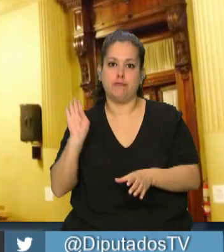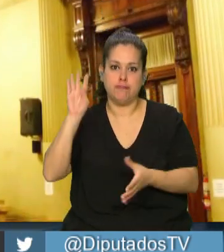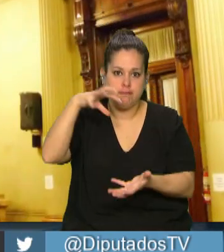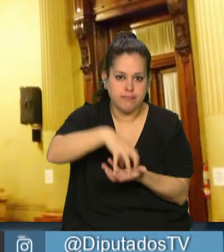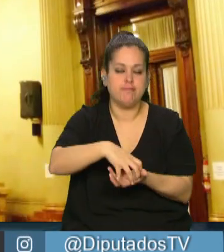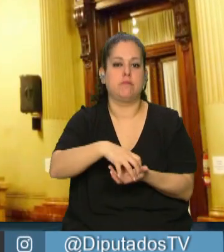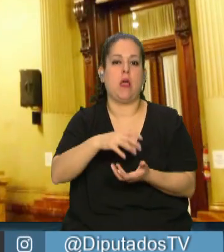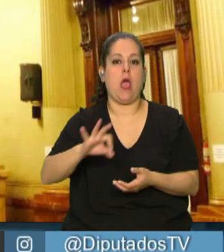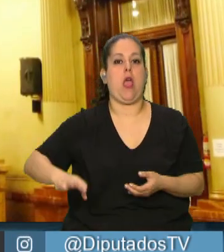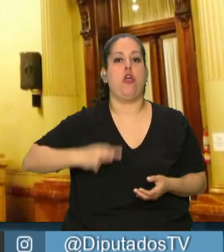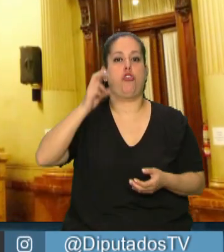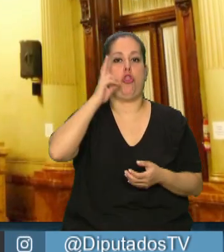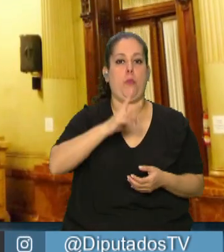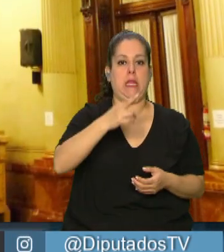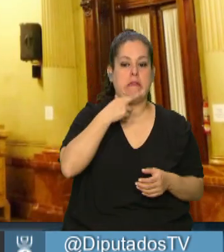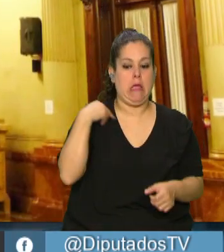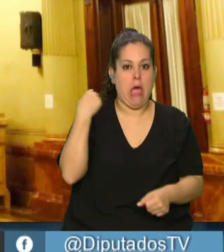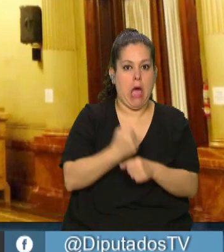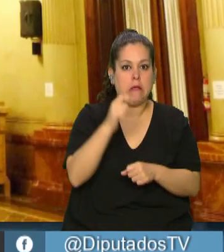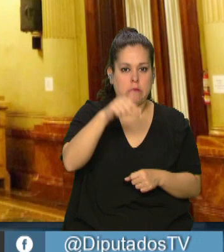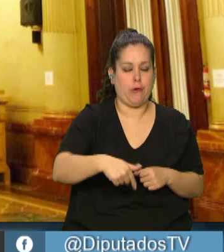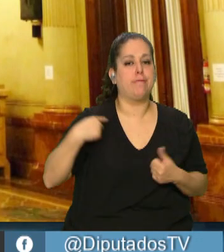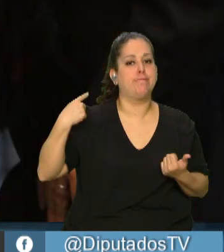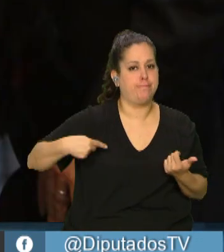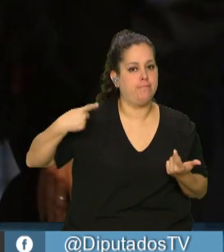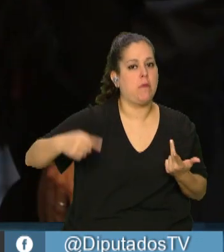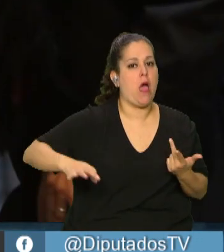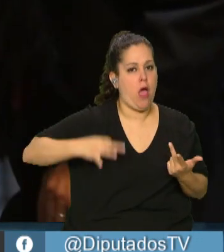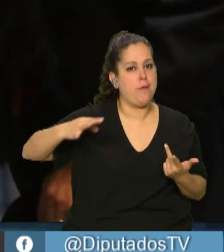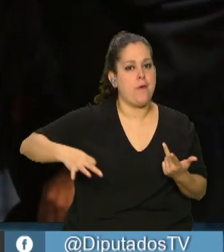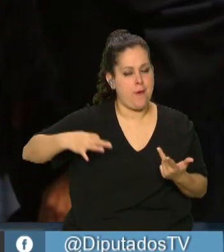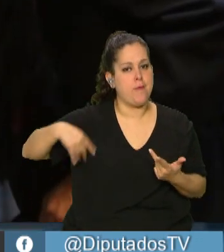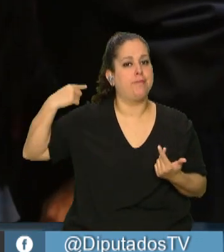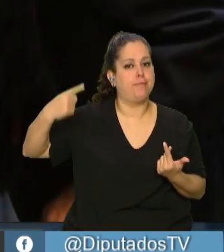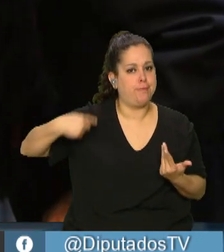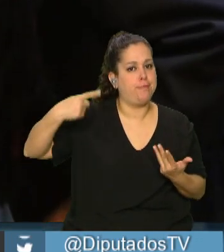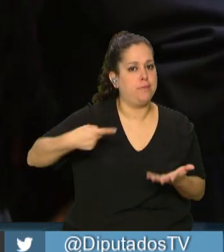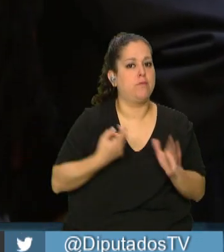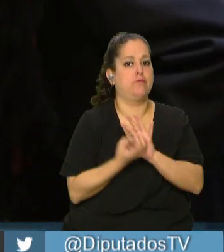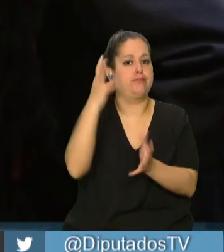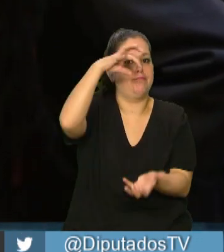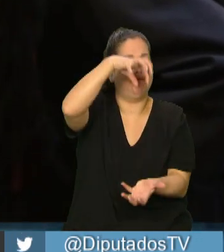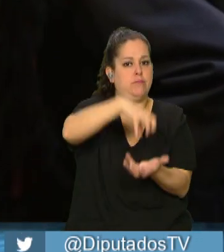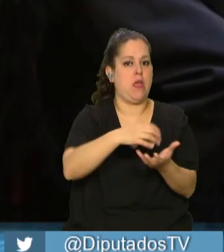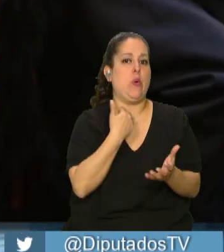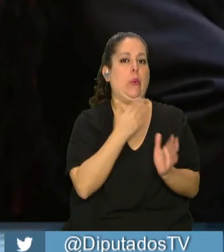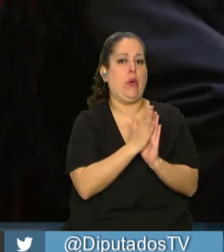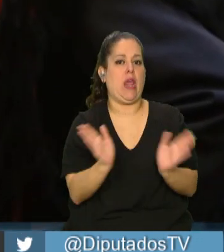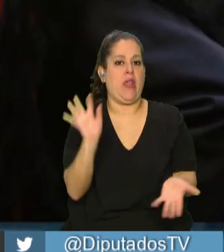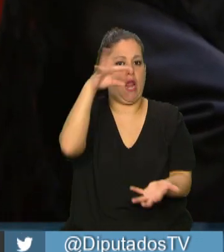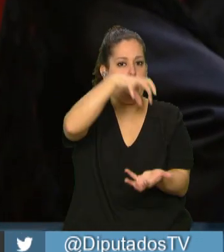el 2017 a la fecha, se ha dado consecutivamente todos los años. Y este año hemos sido